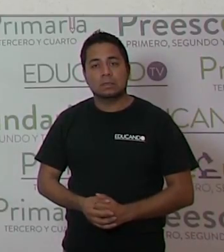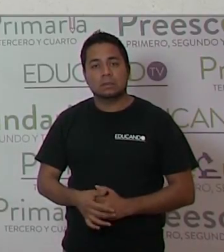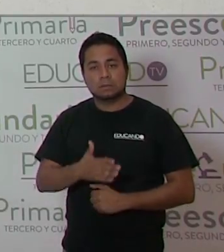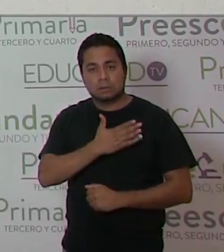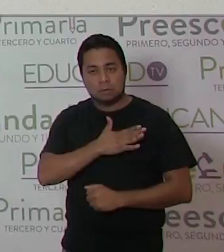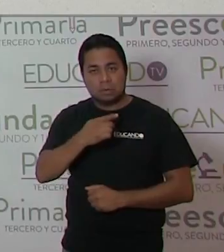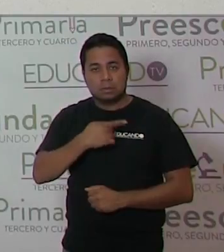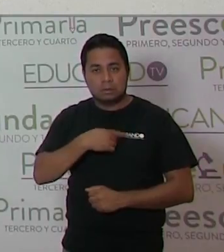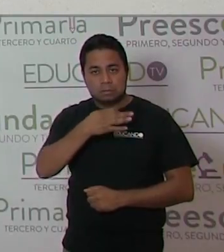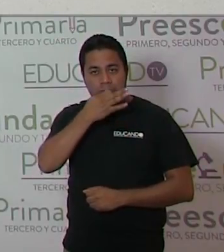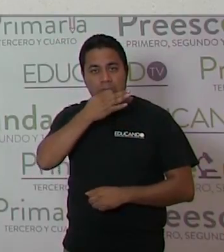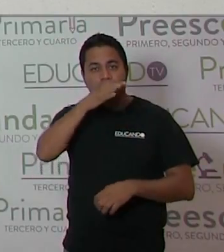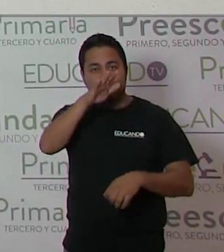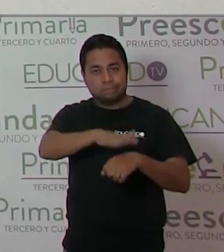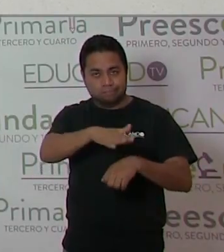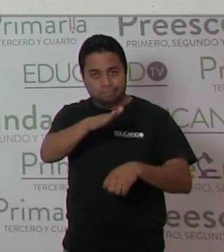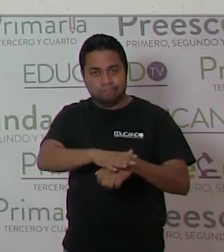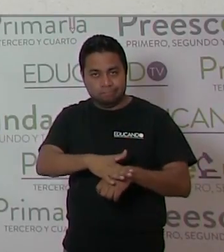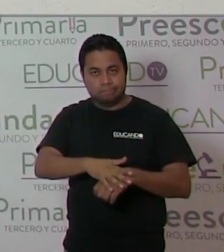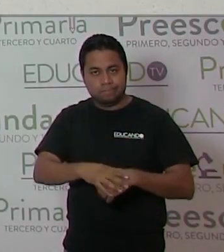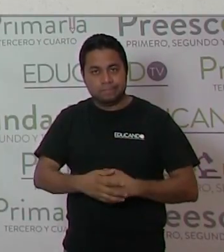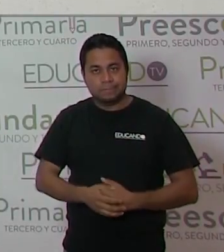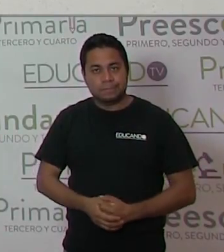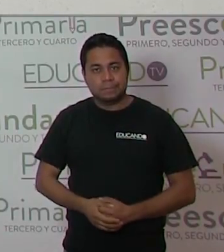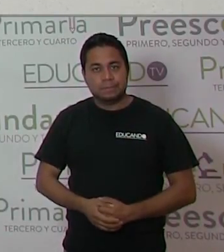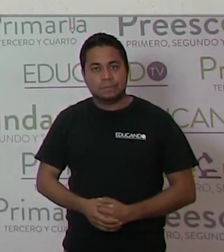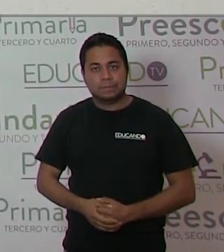Bueno, te quiero contar que